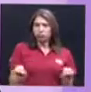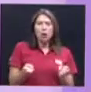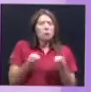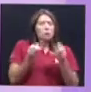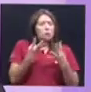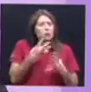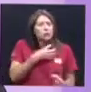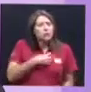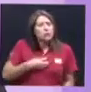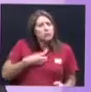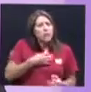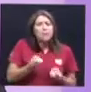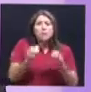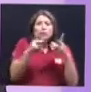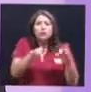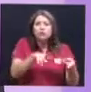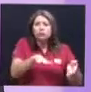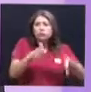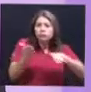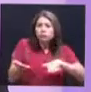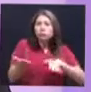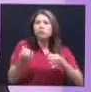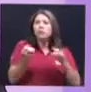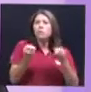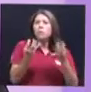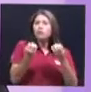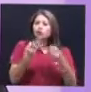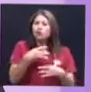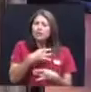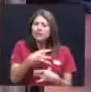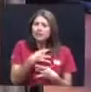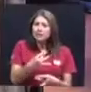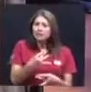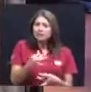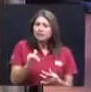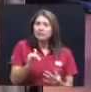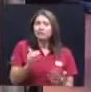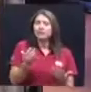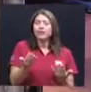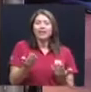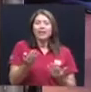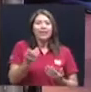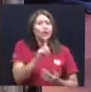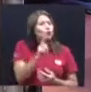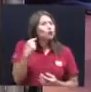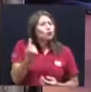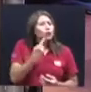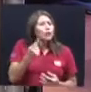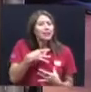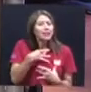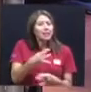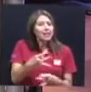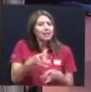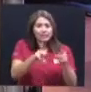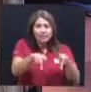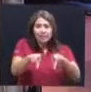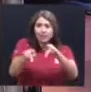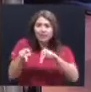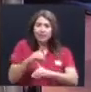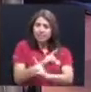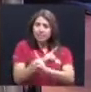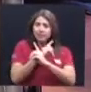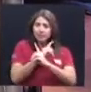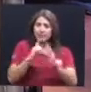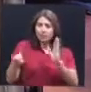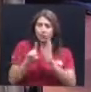muchas vidas perdidas hay mucha muchos intereses como dice siomara que no son solo intereses civiles en defensa de los derechos